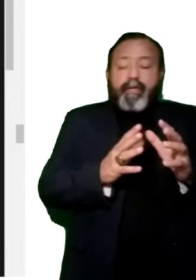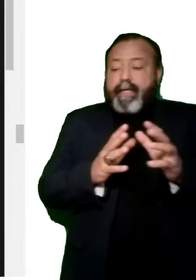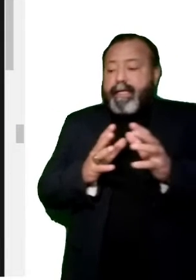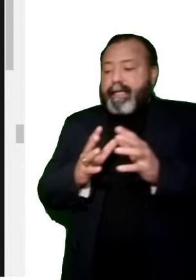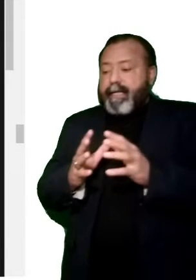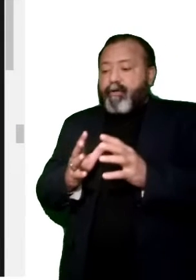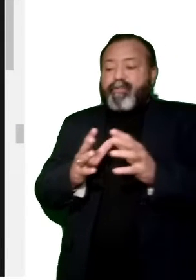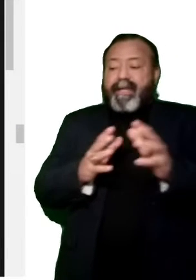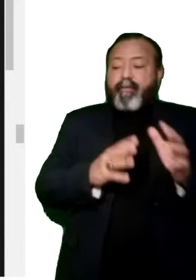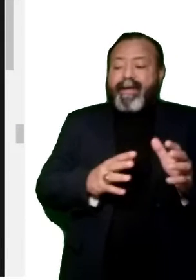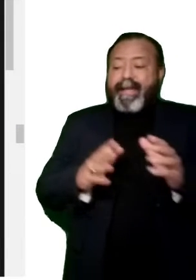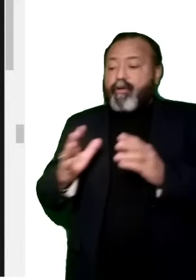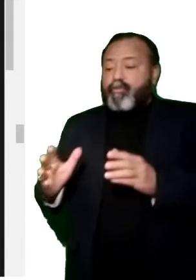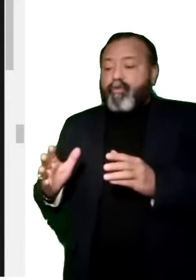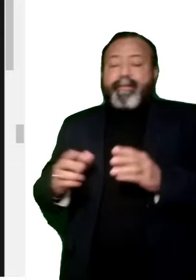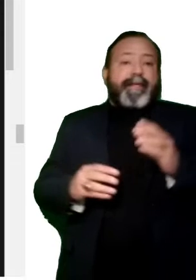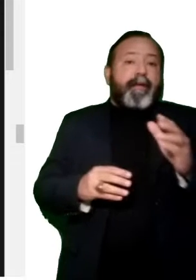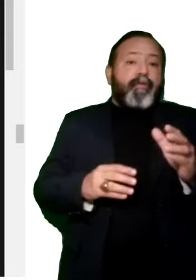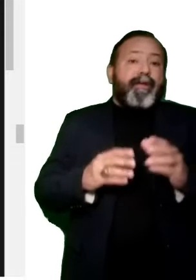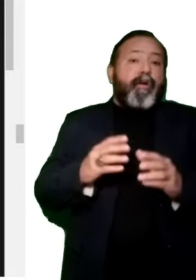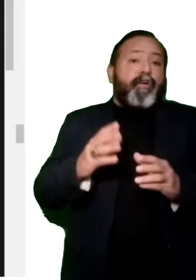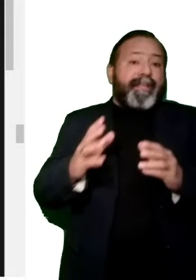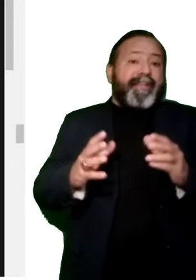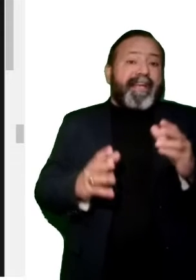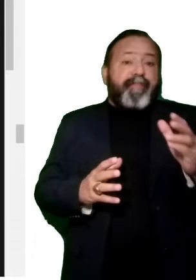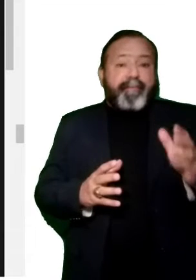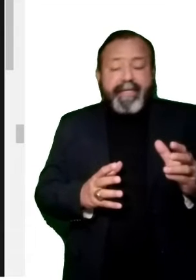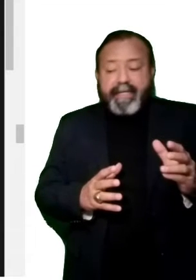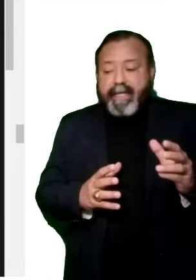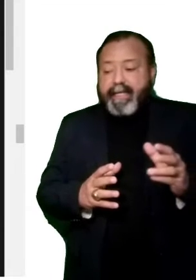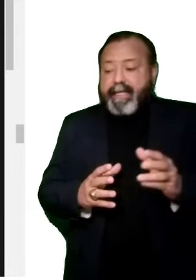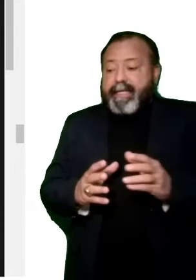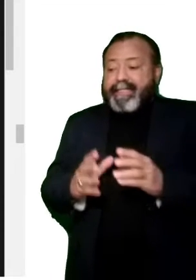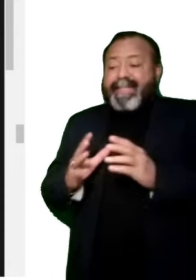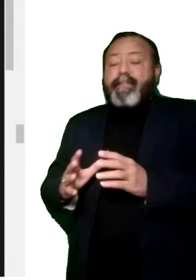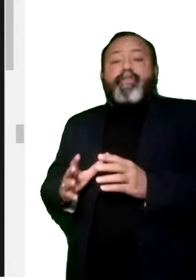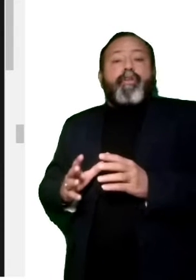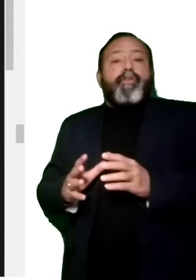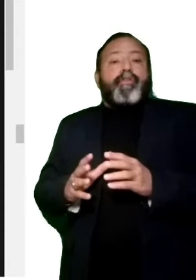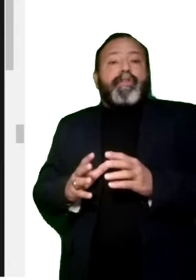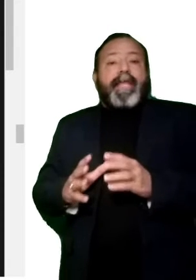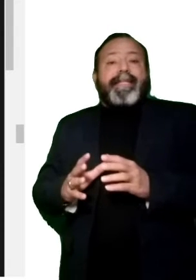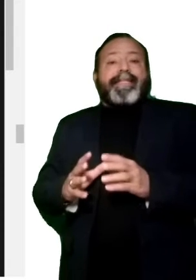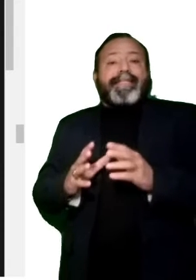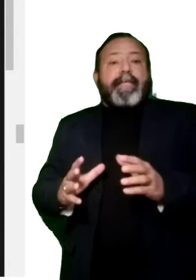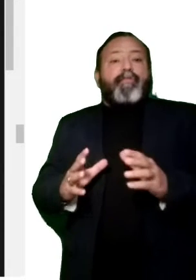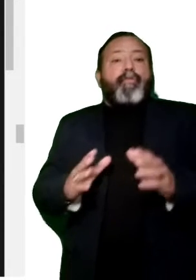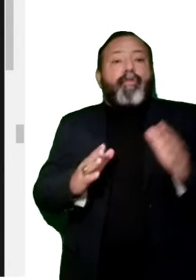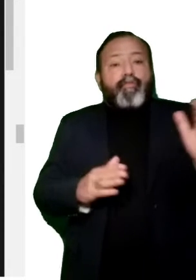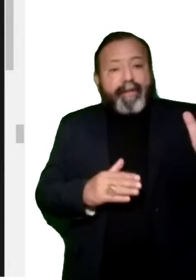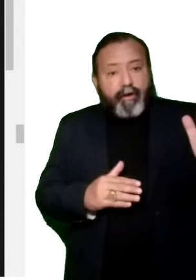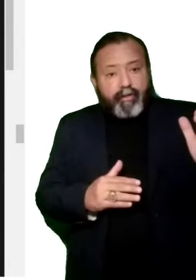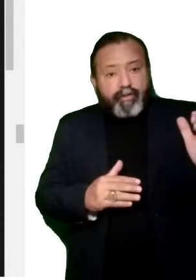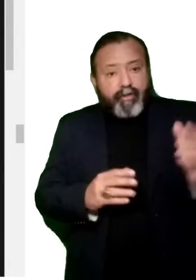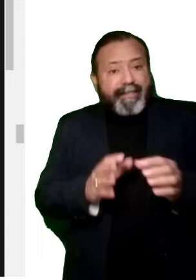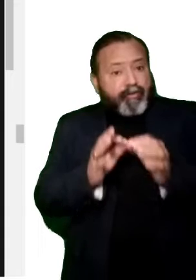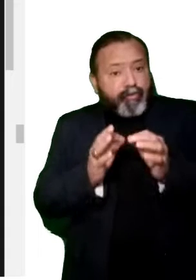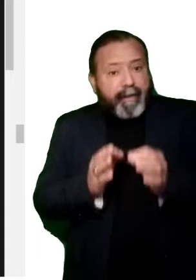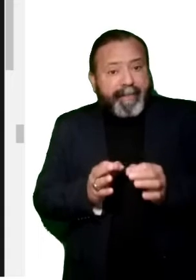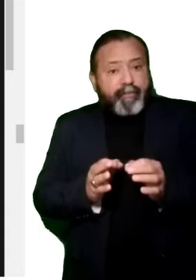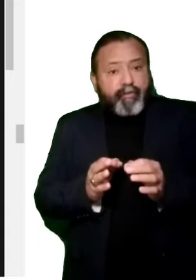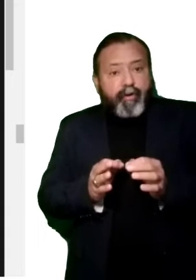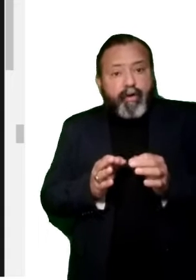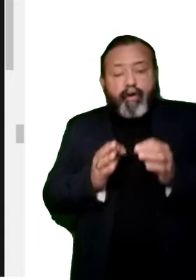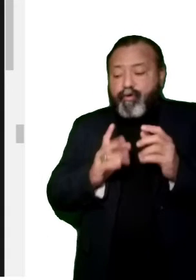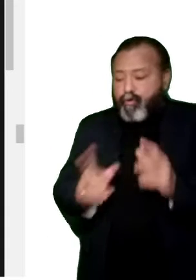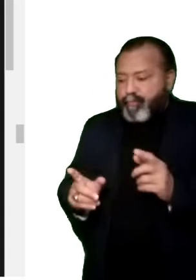los delitos contra las buenas costumbres y el buen orden de la familia dentro del título número